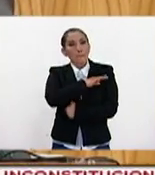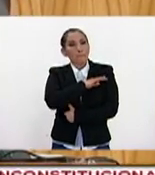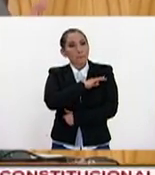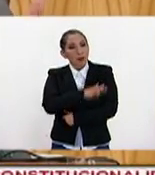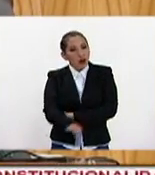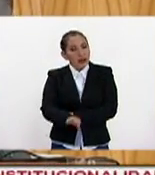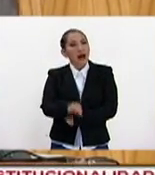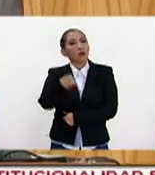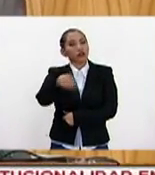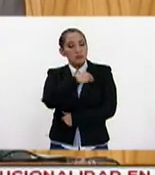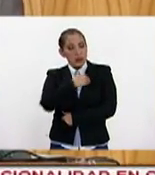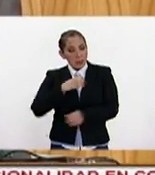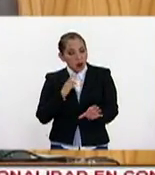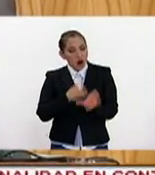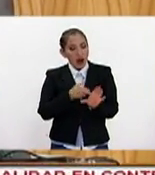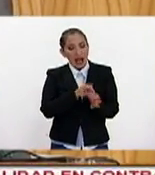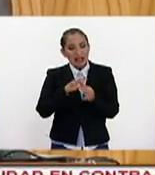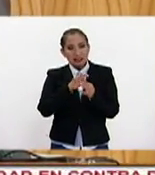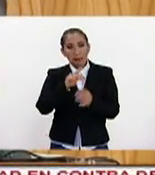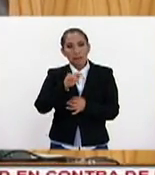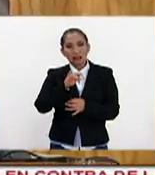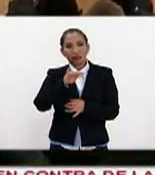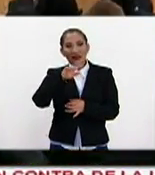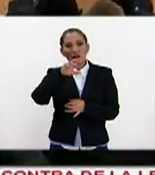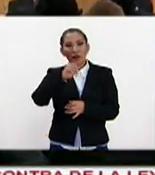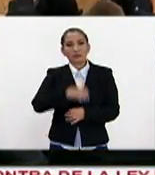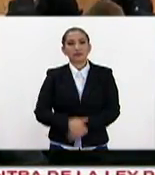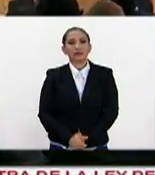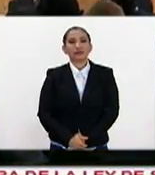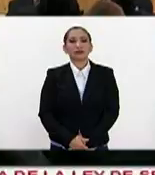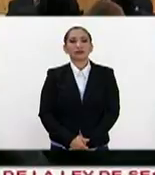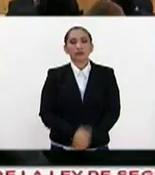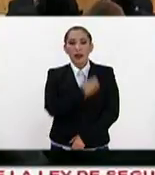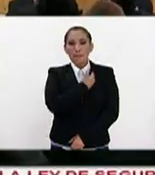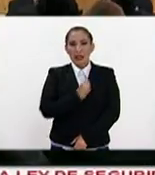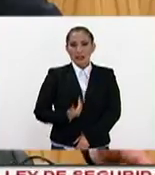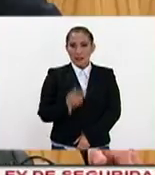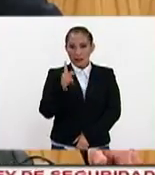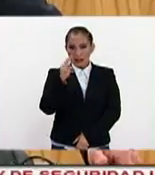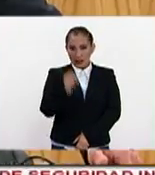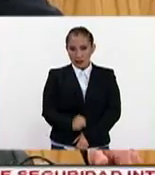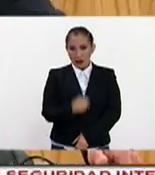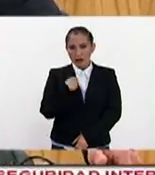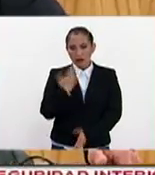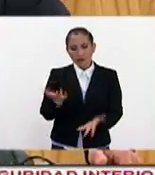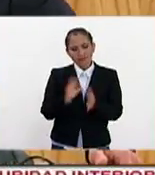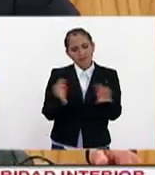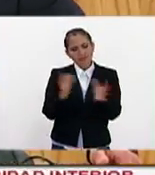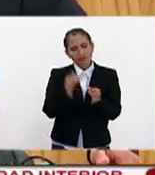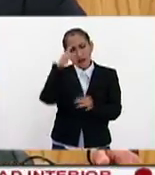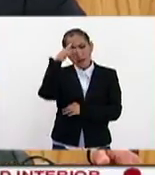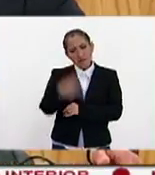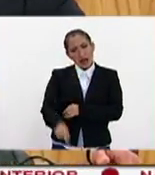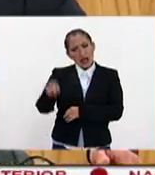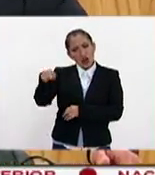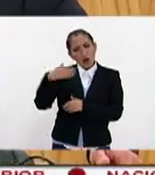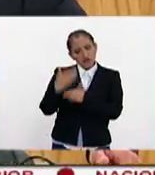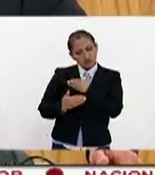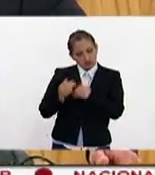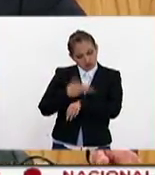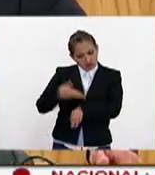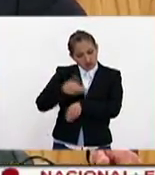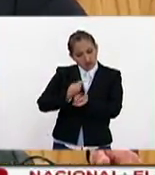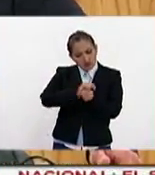podamos ser miembros de la Alianza del Pacífico. El presidente Enrique Peña Nieto comentó que México está en un proceso